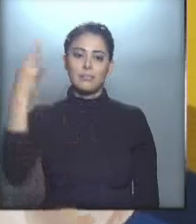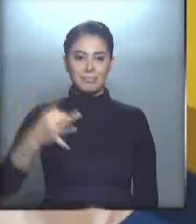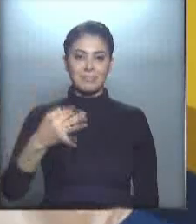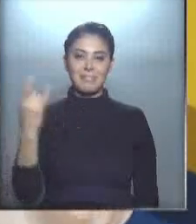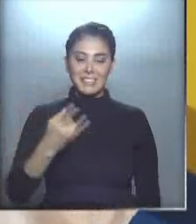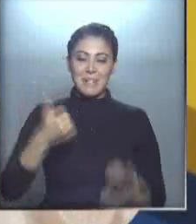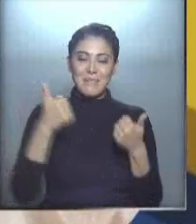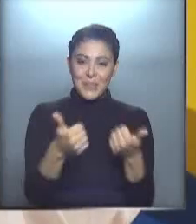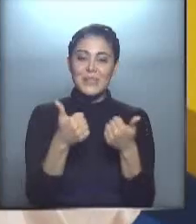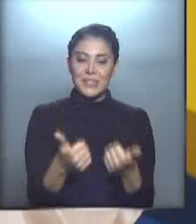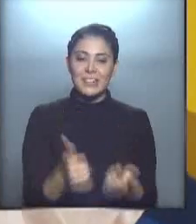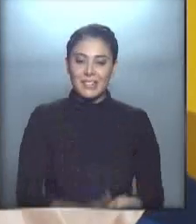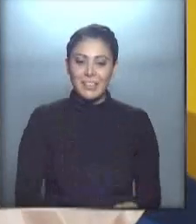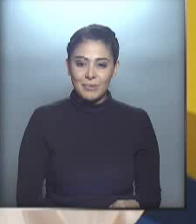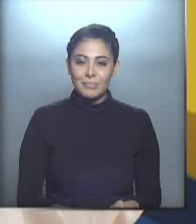¡Sí!